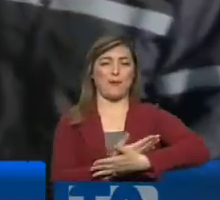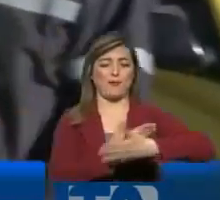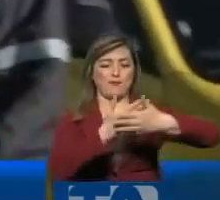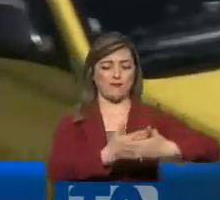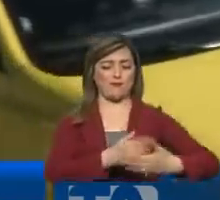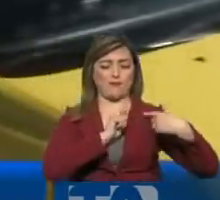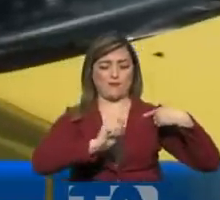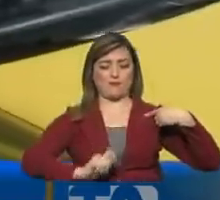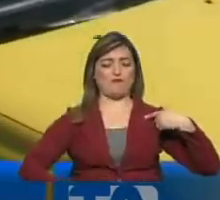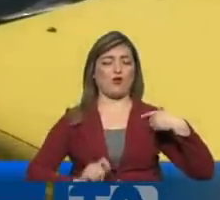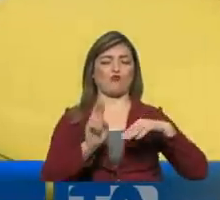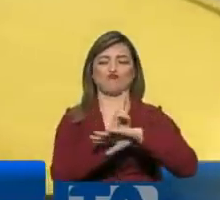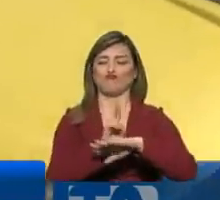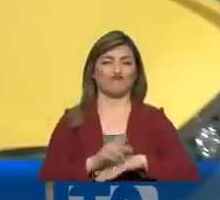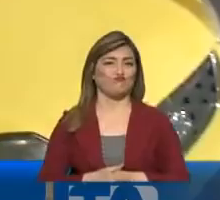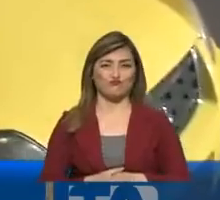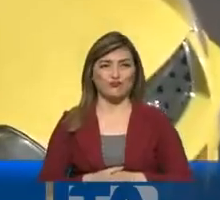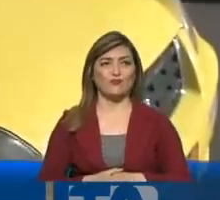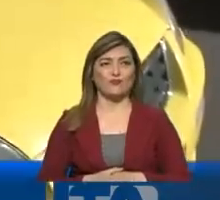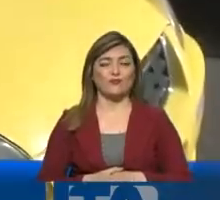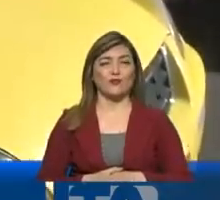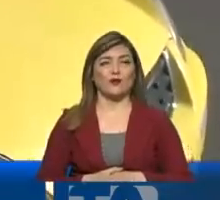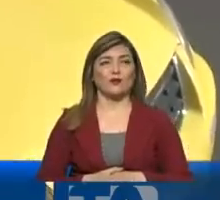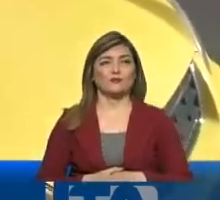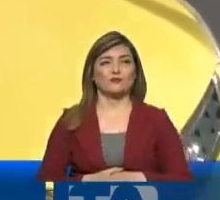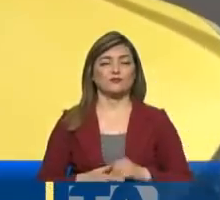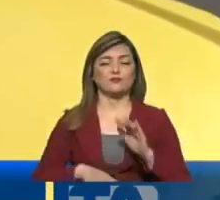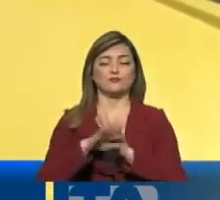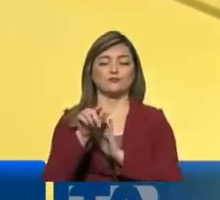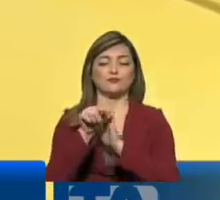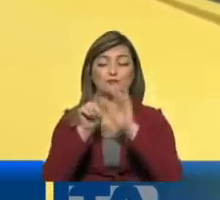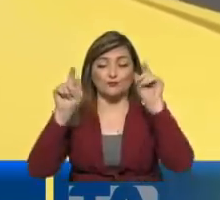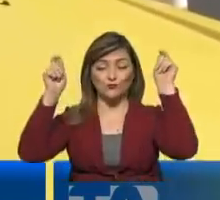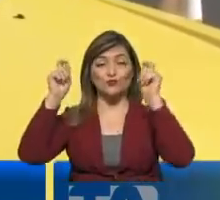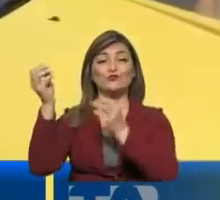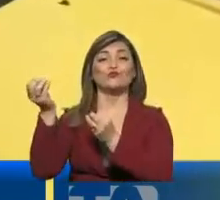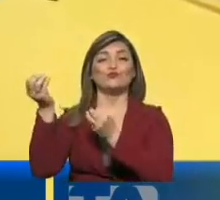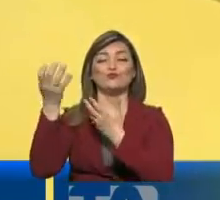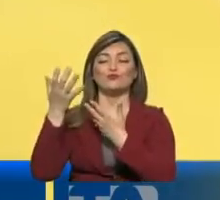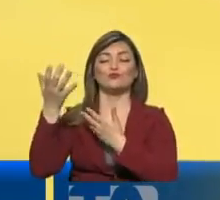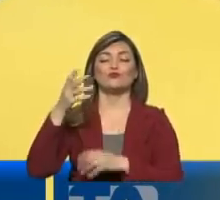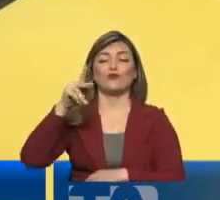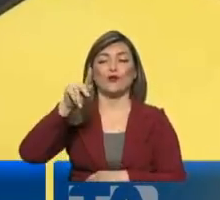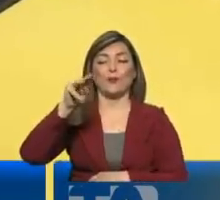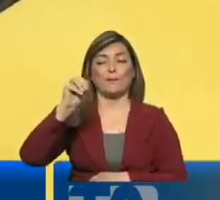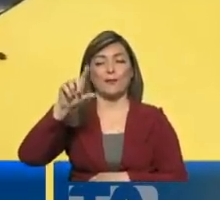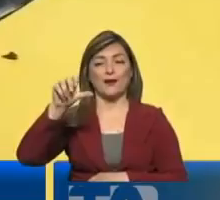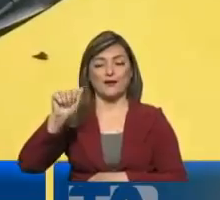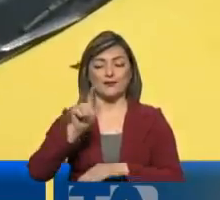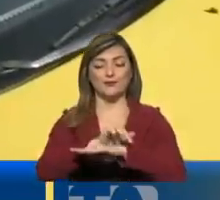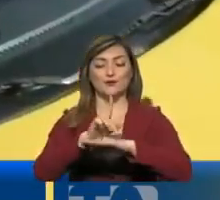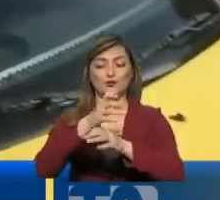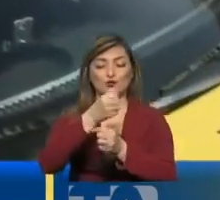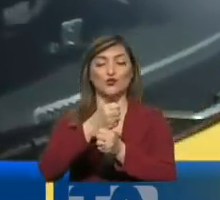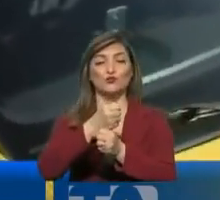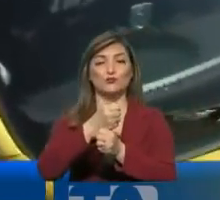sus pequeños mientras van conduciendo. Para que nos cuente un poco más detalles de esta campaña, estamos con Pamela Villacrés, directora de